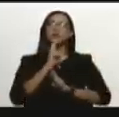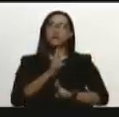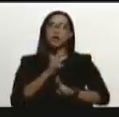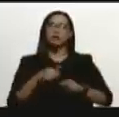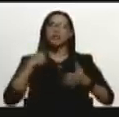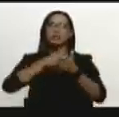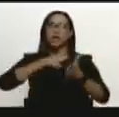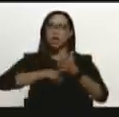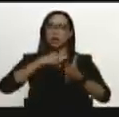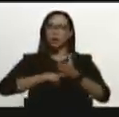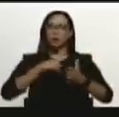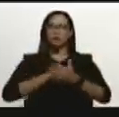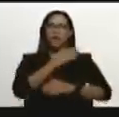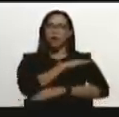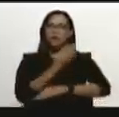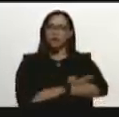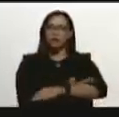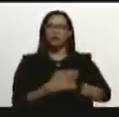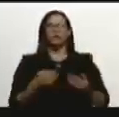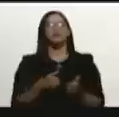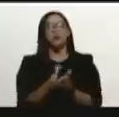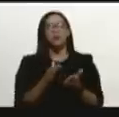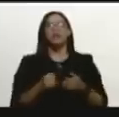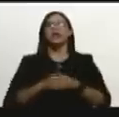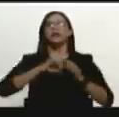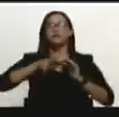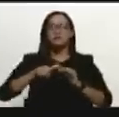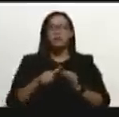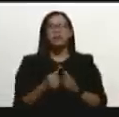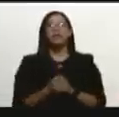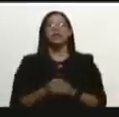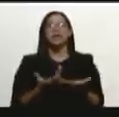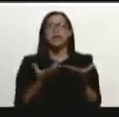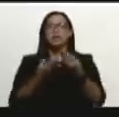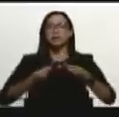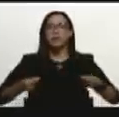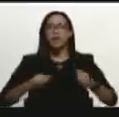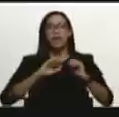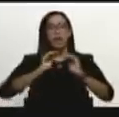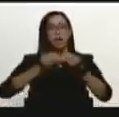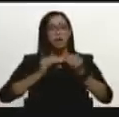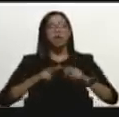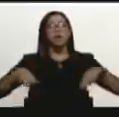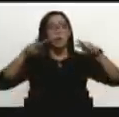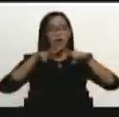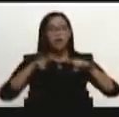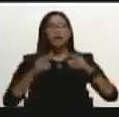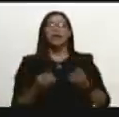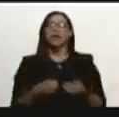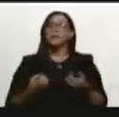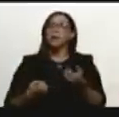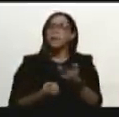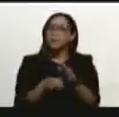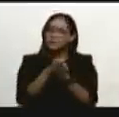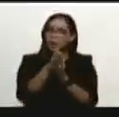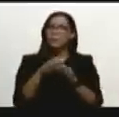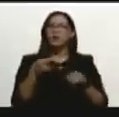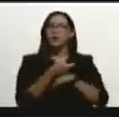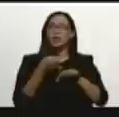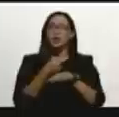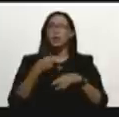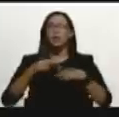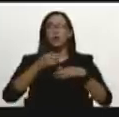lucha implacable contra la corruptela y la descomposición moral emprendida por el gobierno bolivariano en todos los ámbitos de la vida